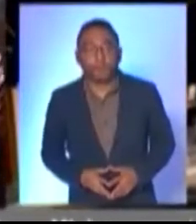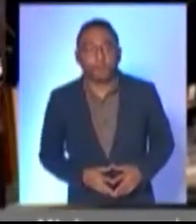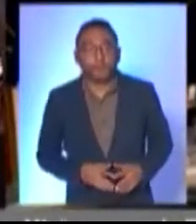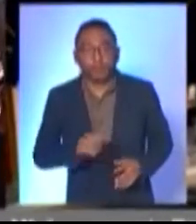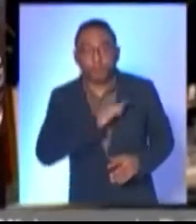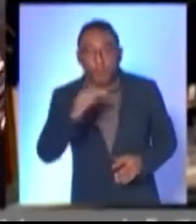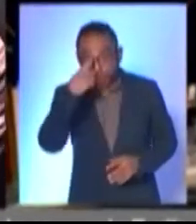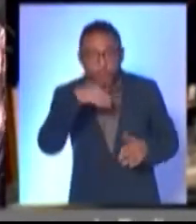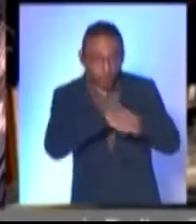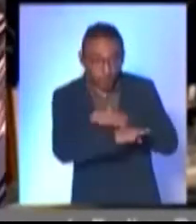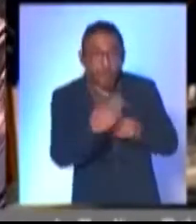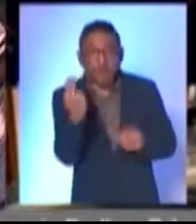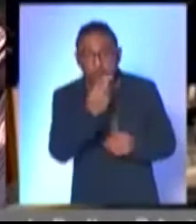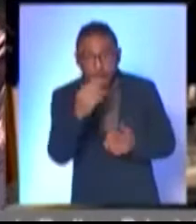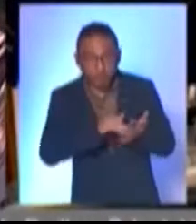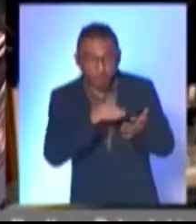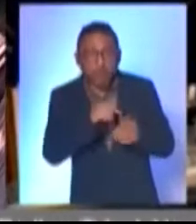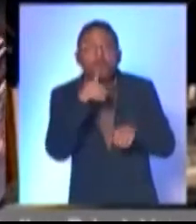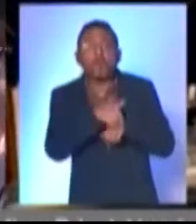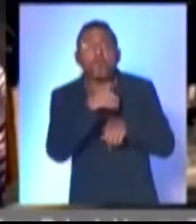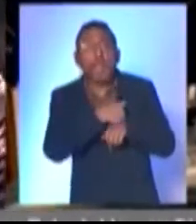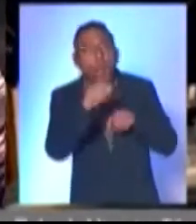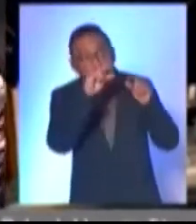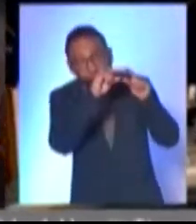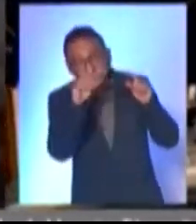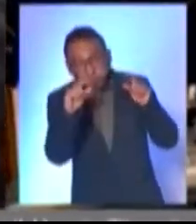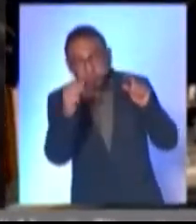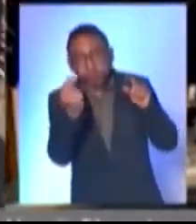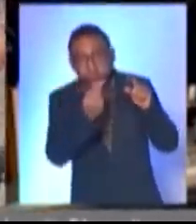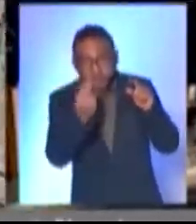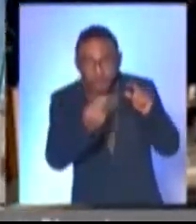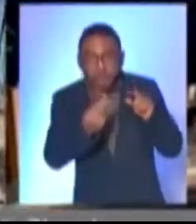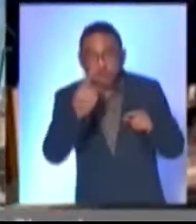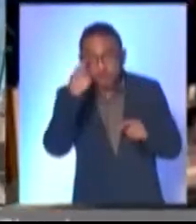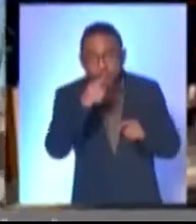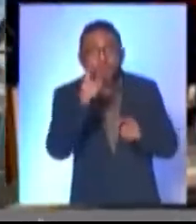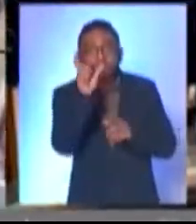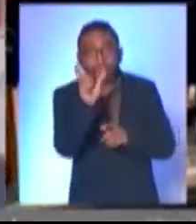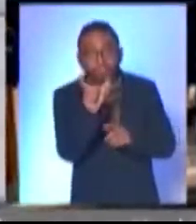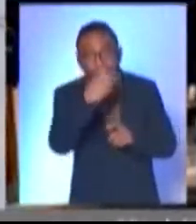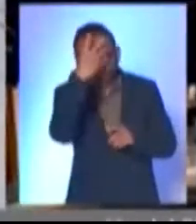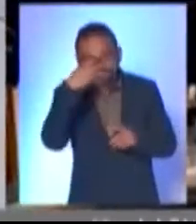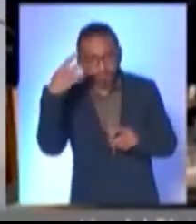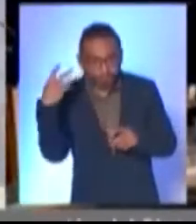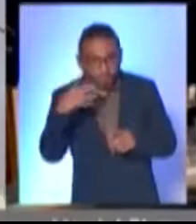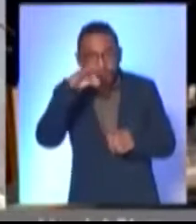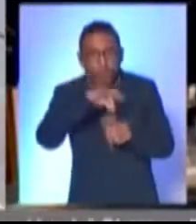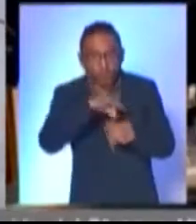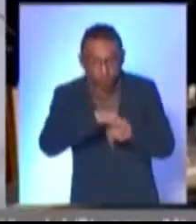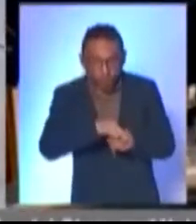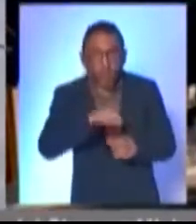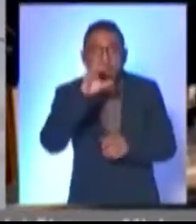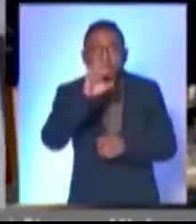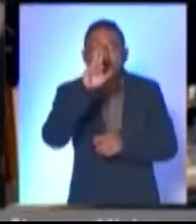poder ingresar, si cuenta con su número de folio, o con su INE, o credencial de elector, o su CURP. Es muy necesaria,